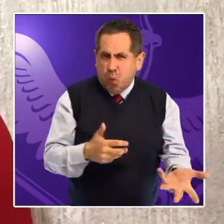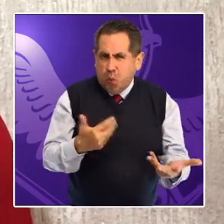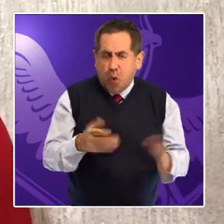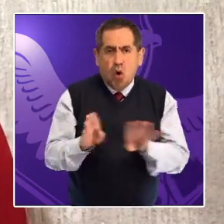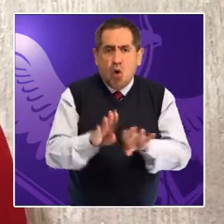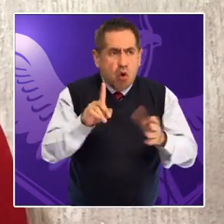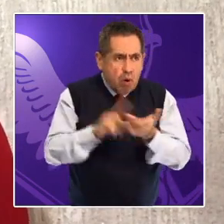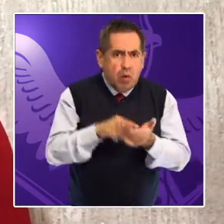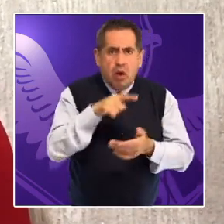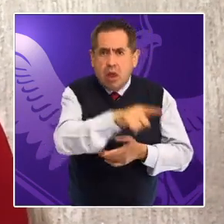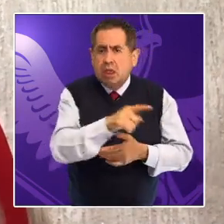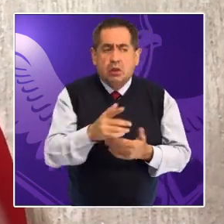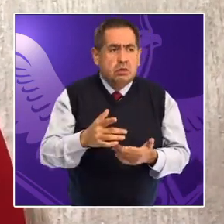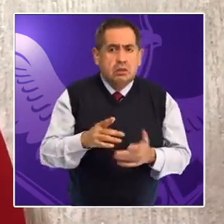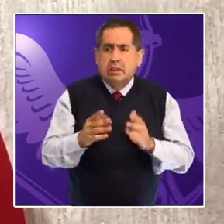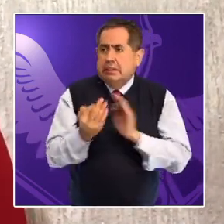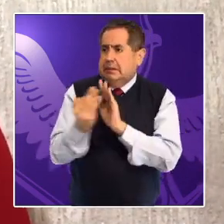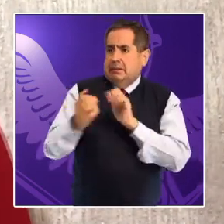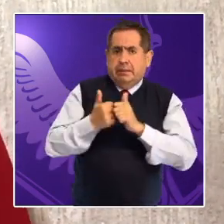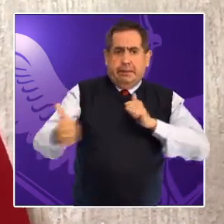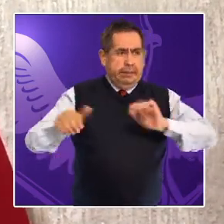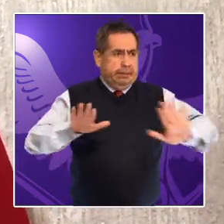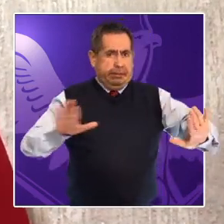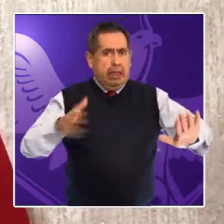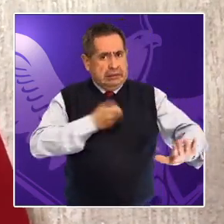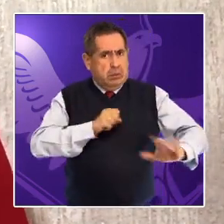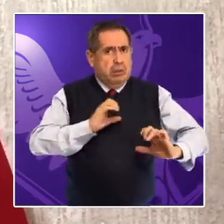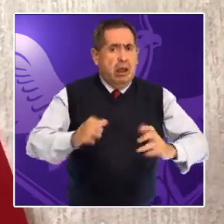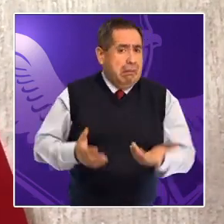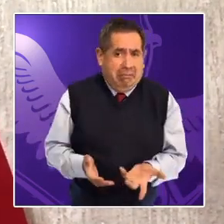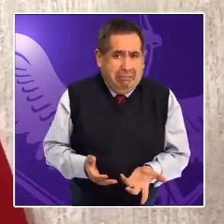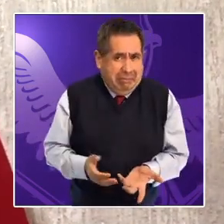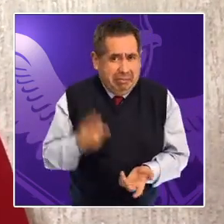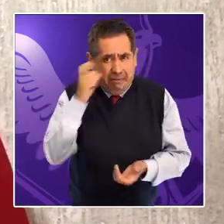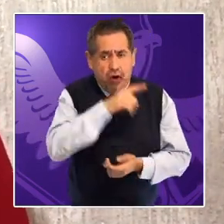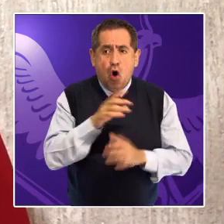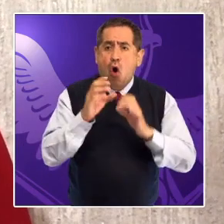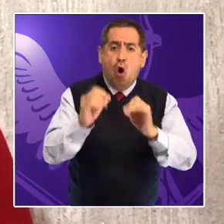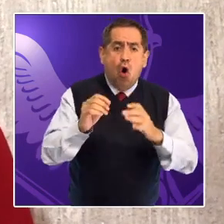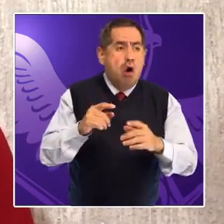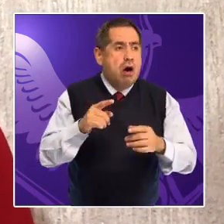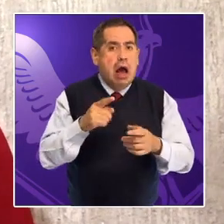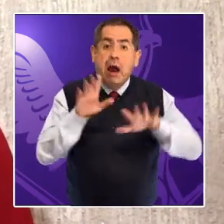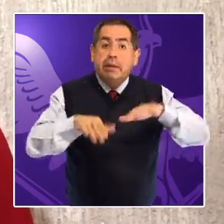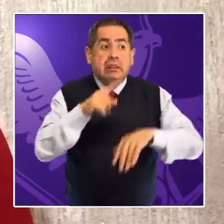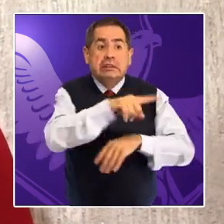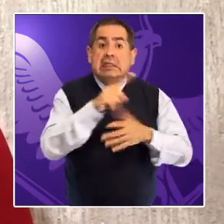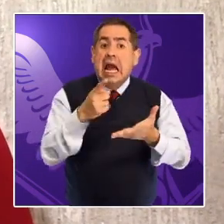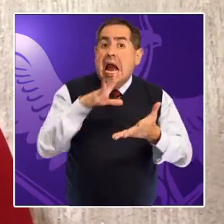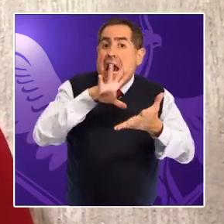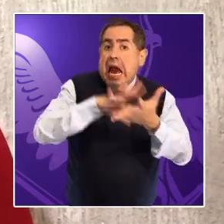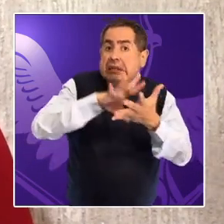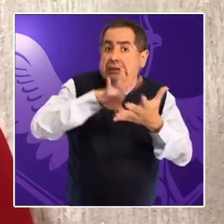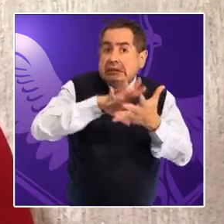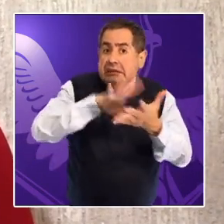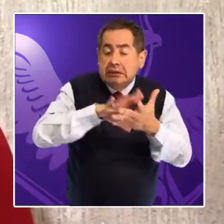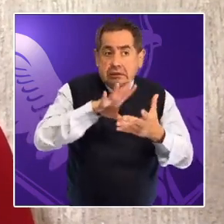de mantener de nuevo sana distancia. El tema también de los centros penitenciarios, sabemos